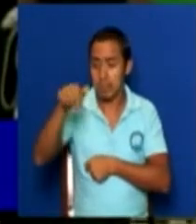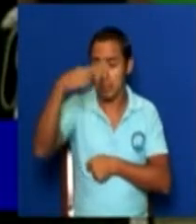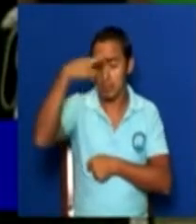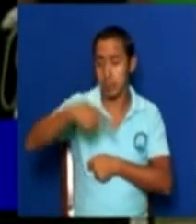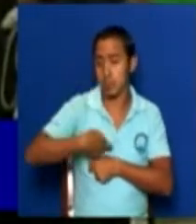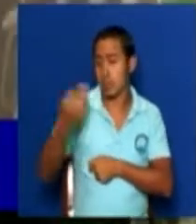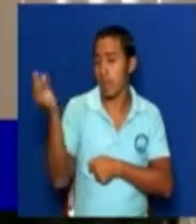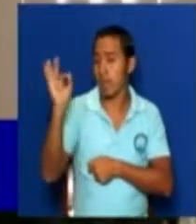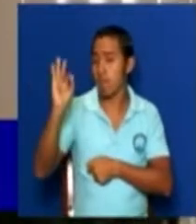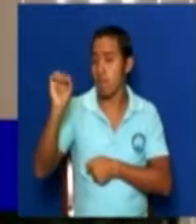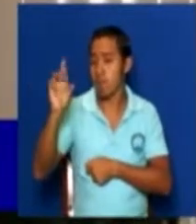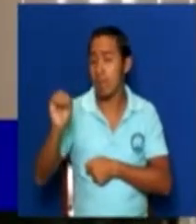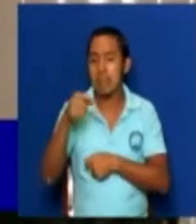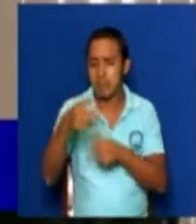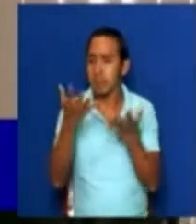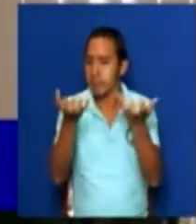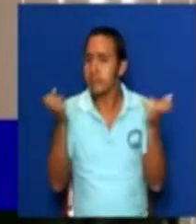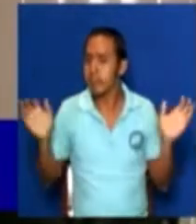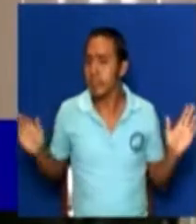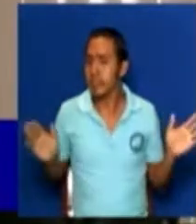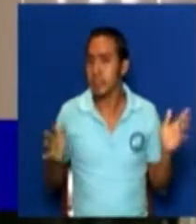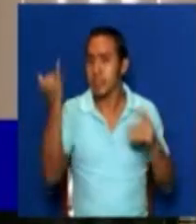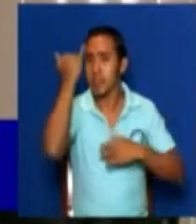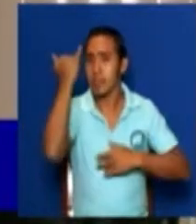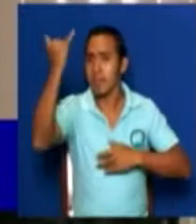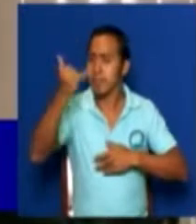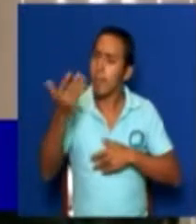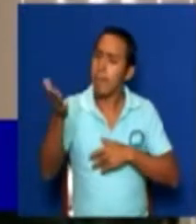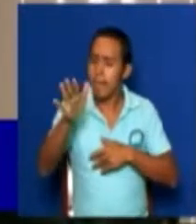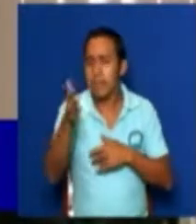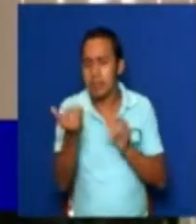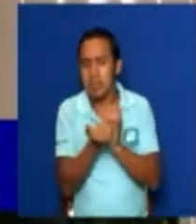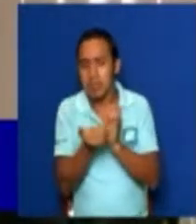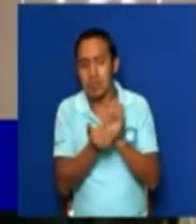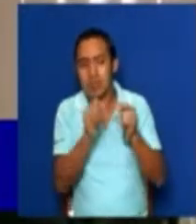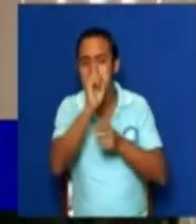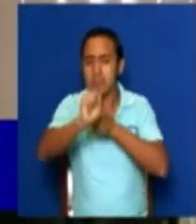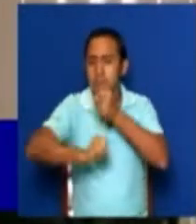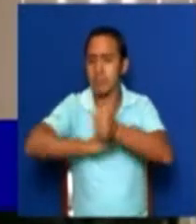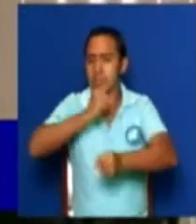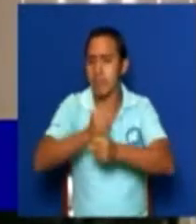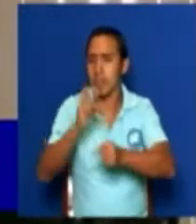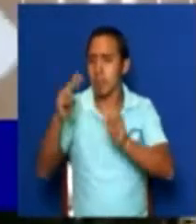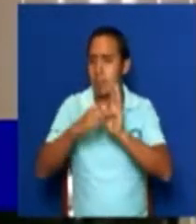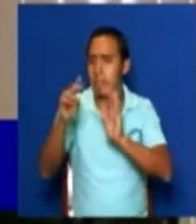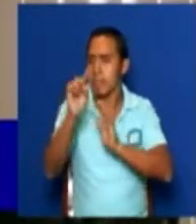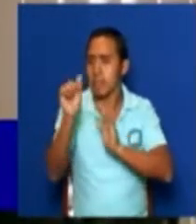nosotras queremos impulsar aquí una iniciativa similar para el próximo año, en la que